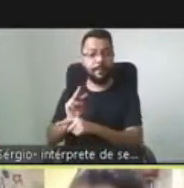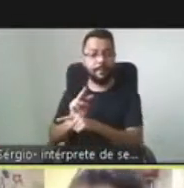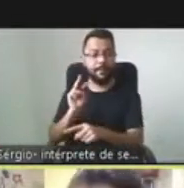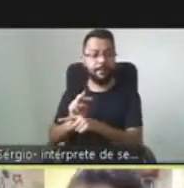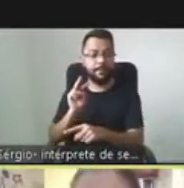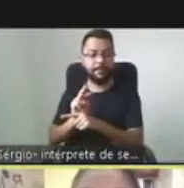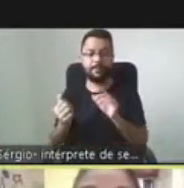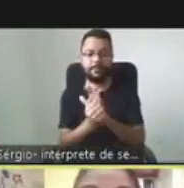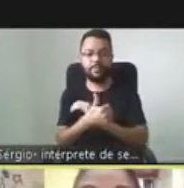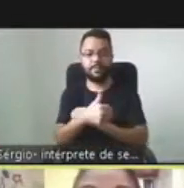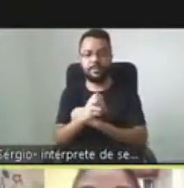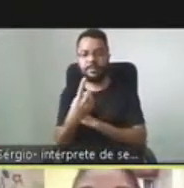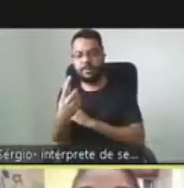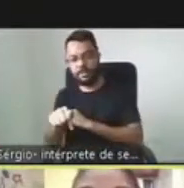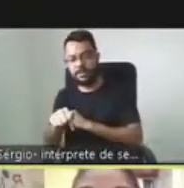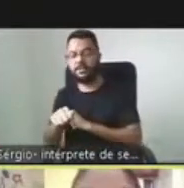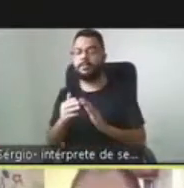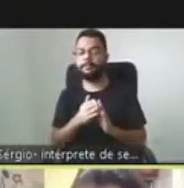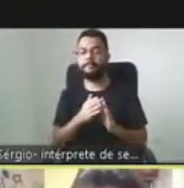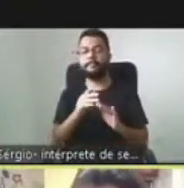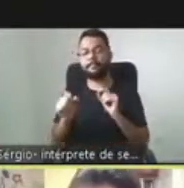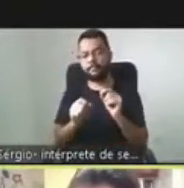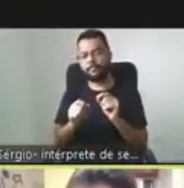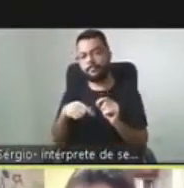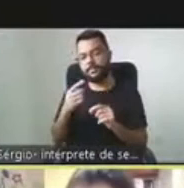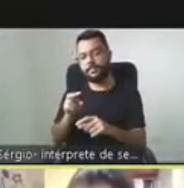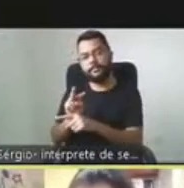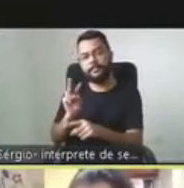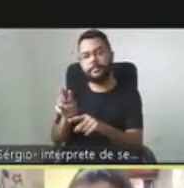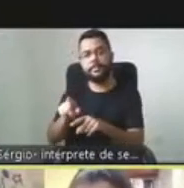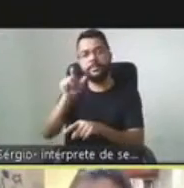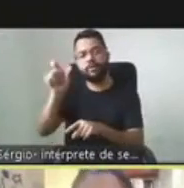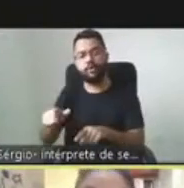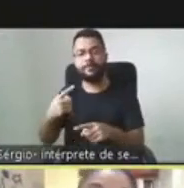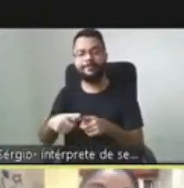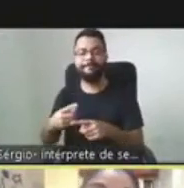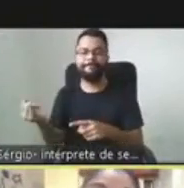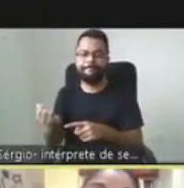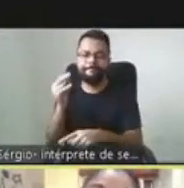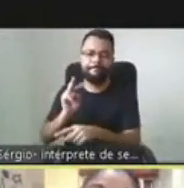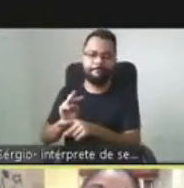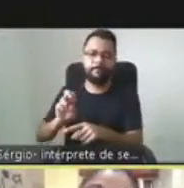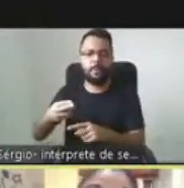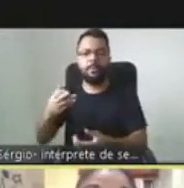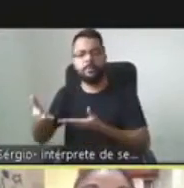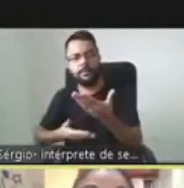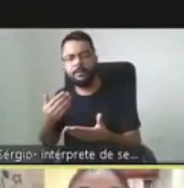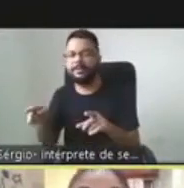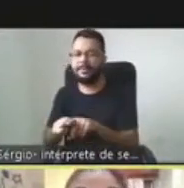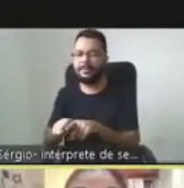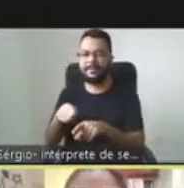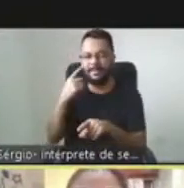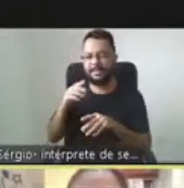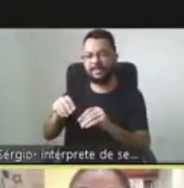justamente evitar ser vulnerados en cuanto a prácticas o tratamientos invasivos o en contra